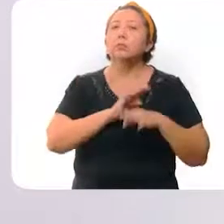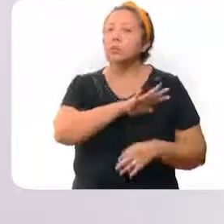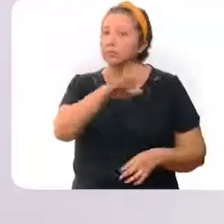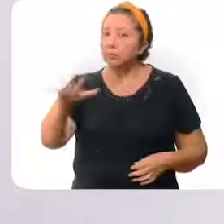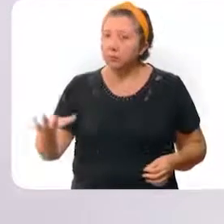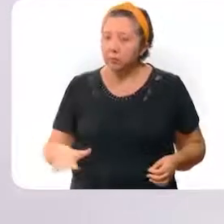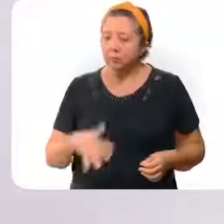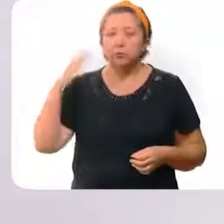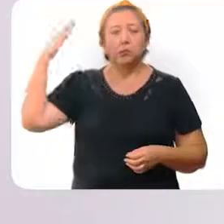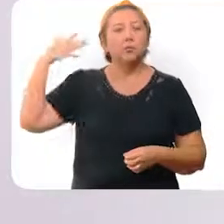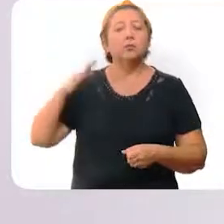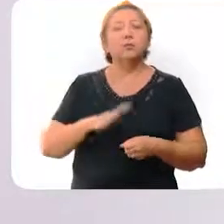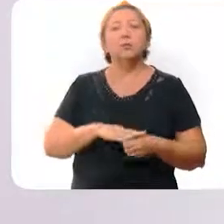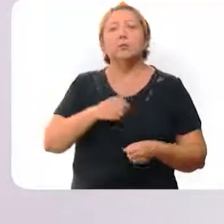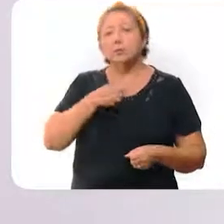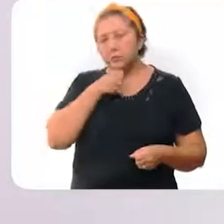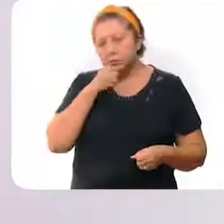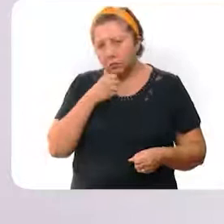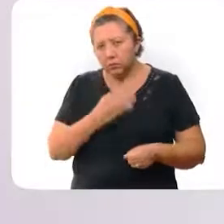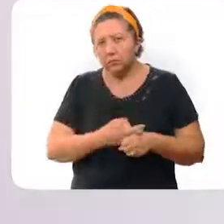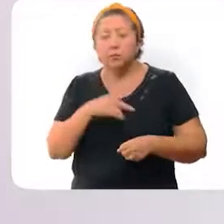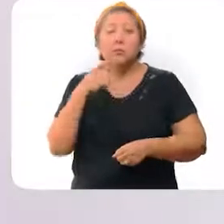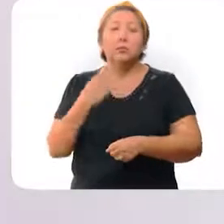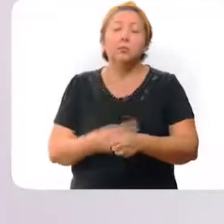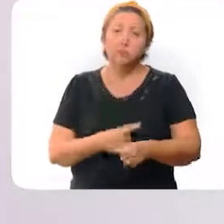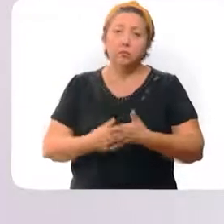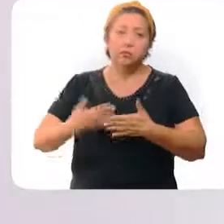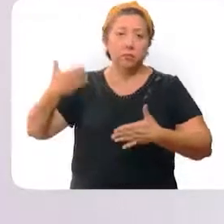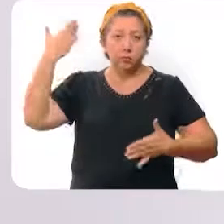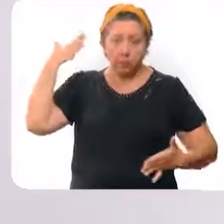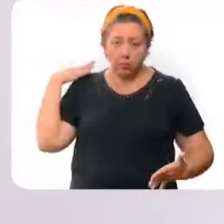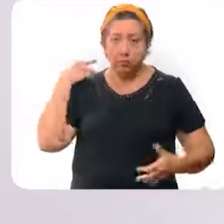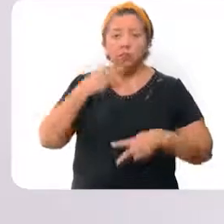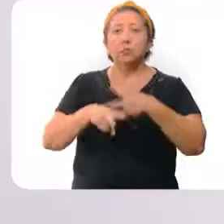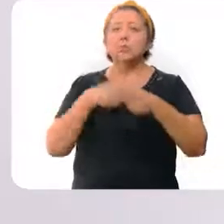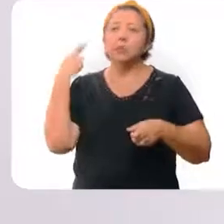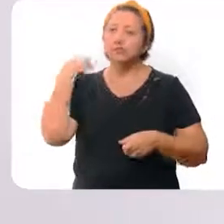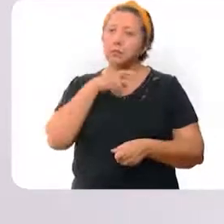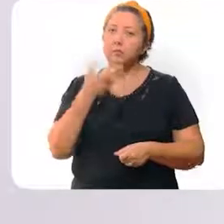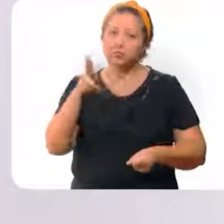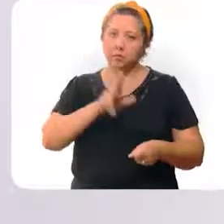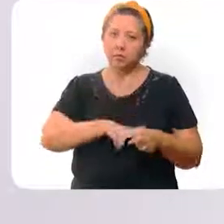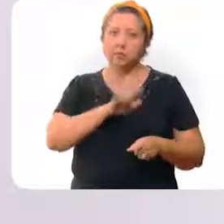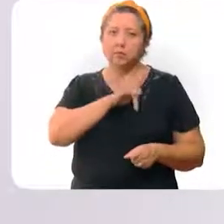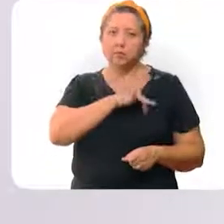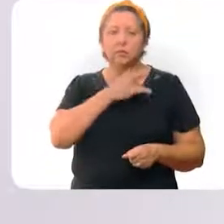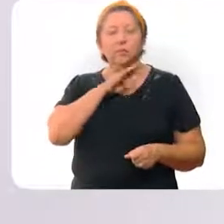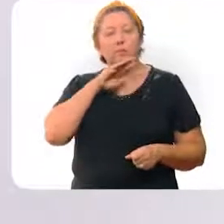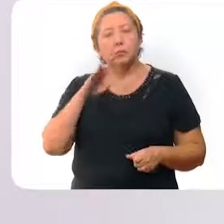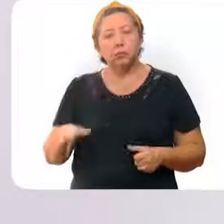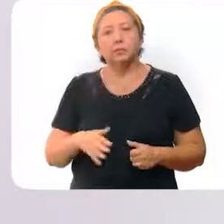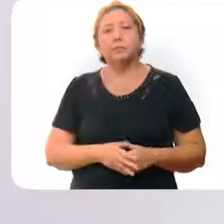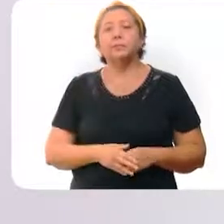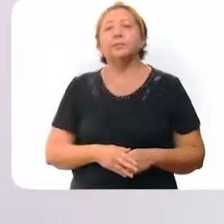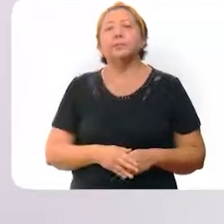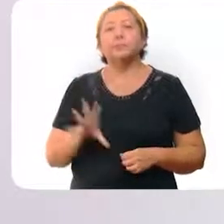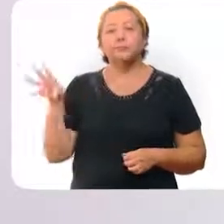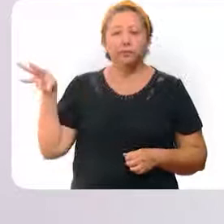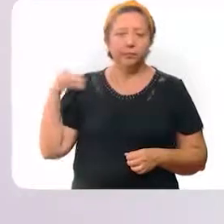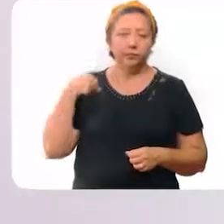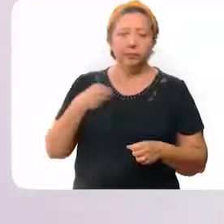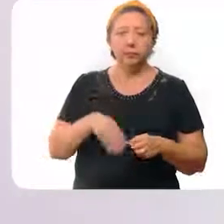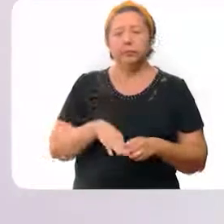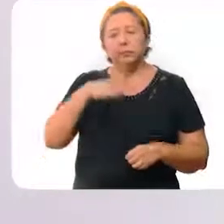en especial los adultos mayores o personas con enfermedades previas, acudan de inmediato al hospital apenas detecten los primeros síntomas de